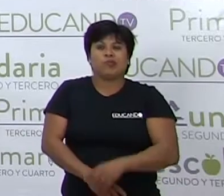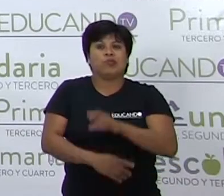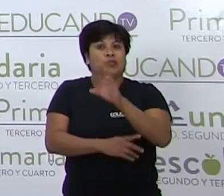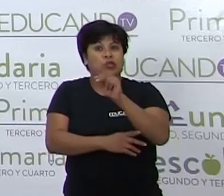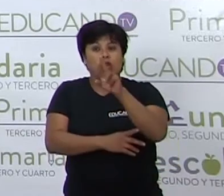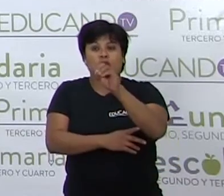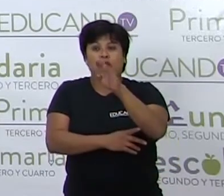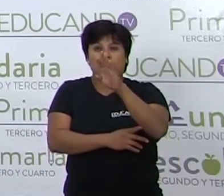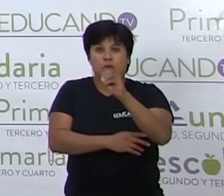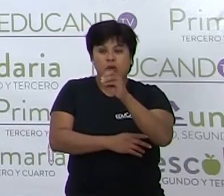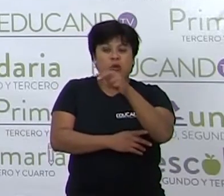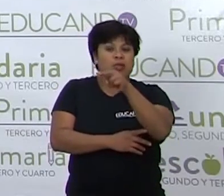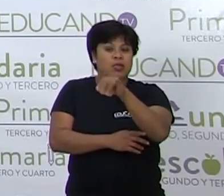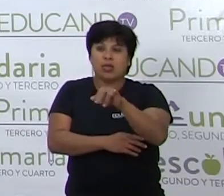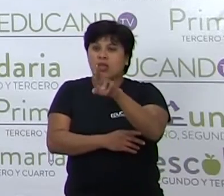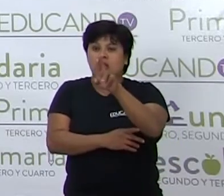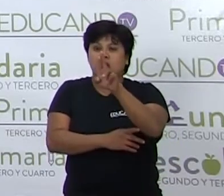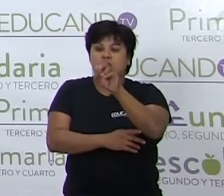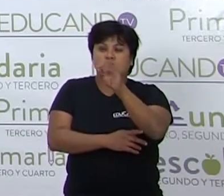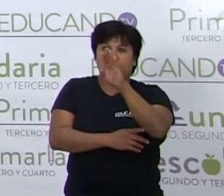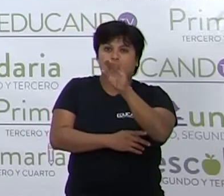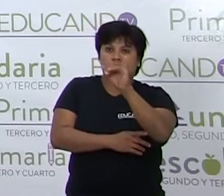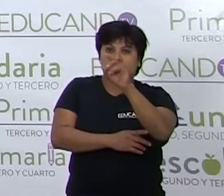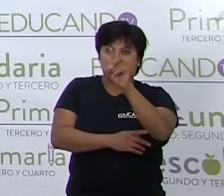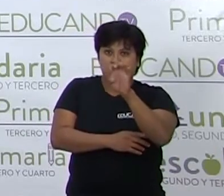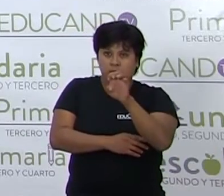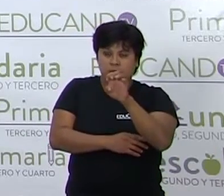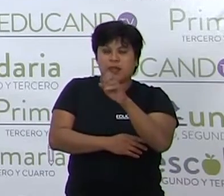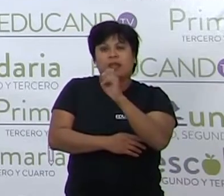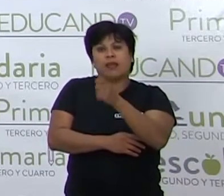romboides aquí entra en los rombos y romboides